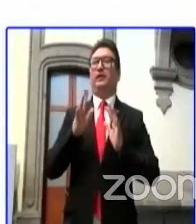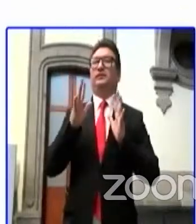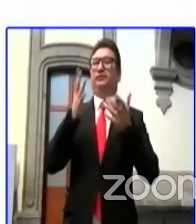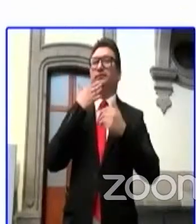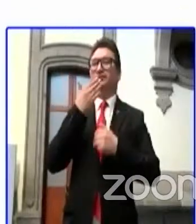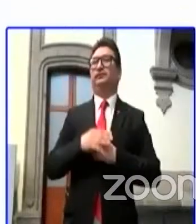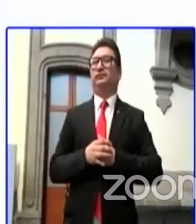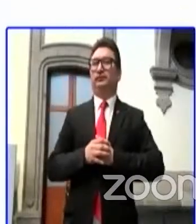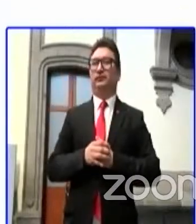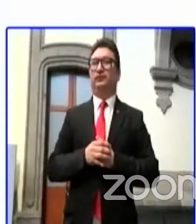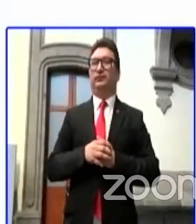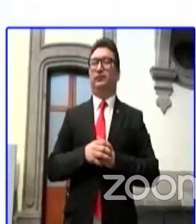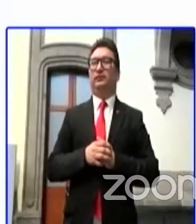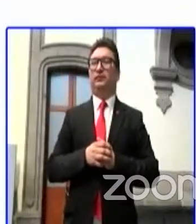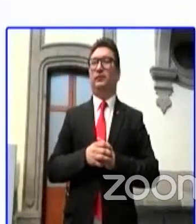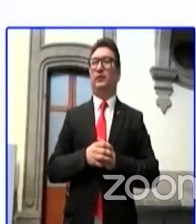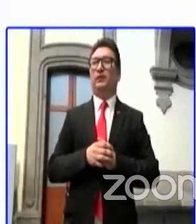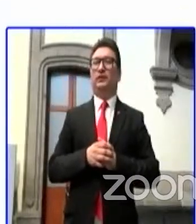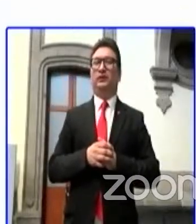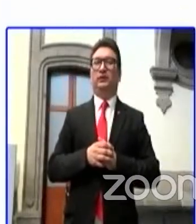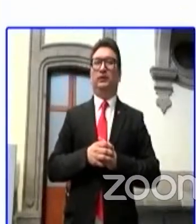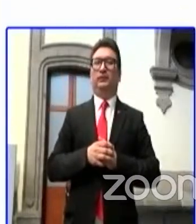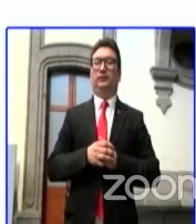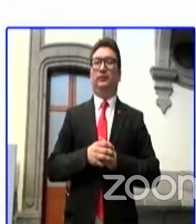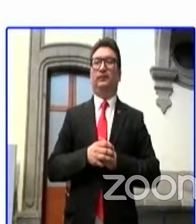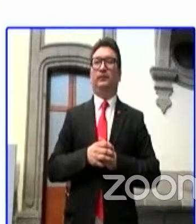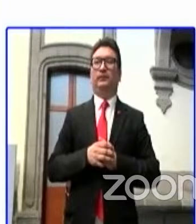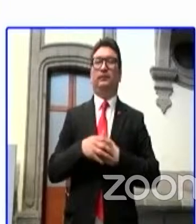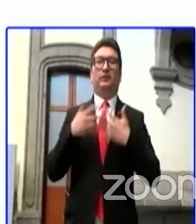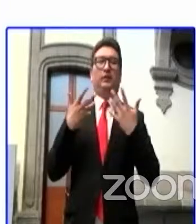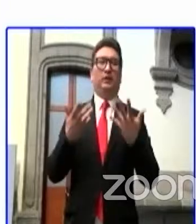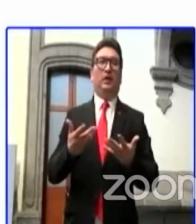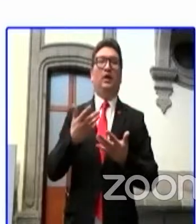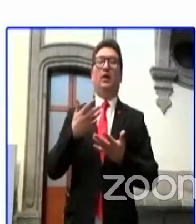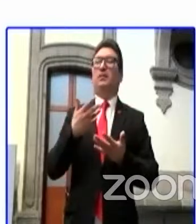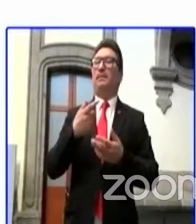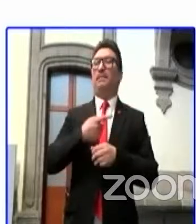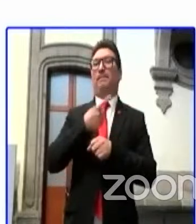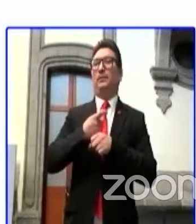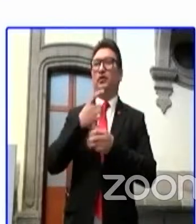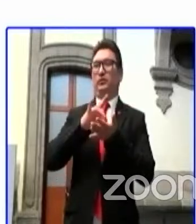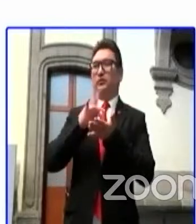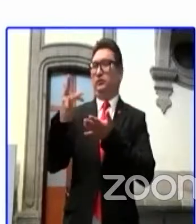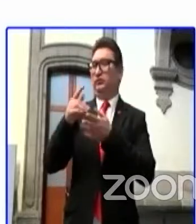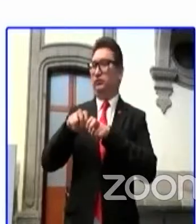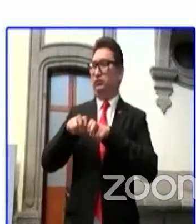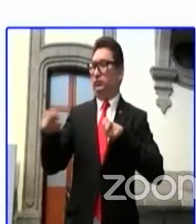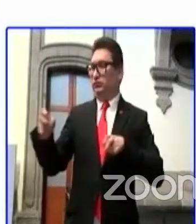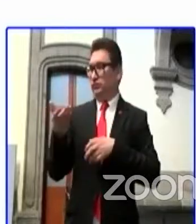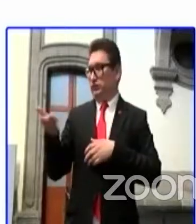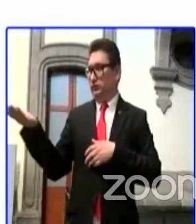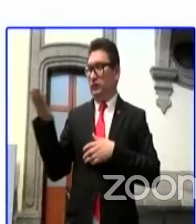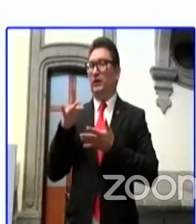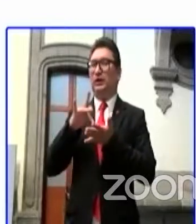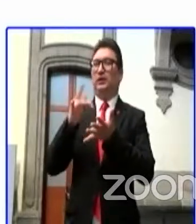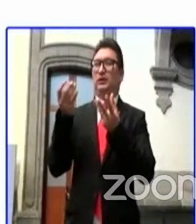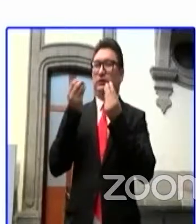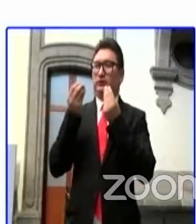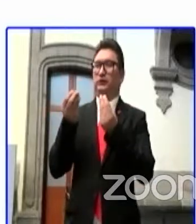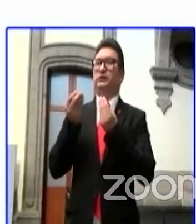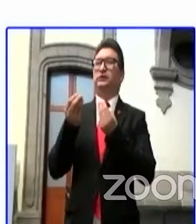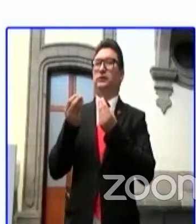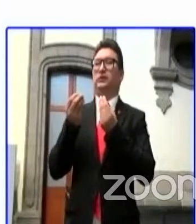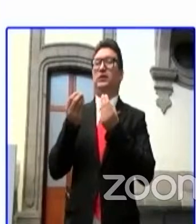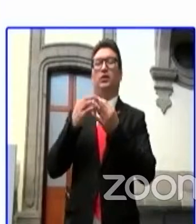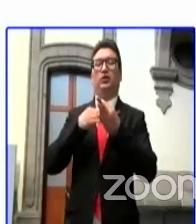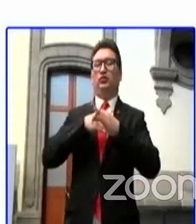escucha. Pues quisiera empezar agradeciendo al panel. Muchísimas gracias a